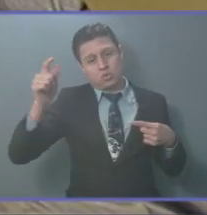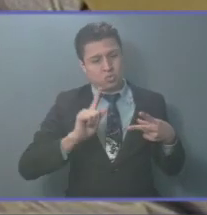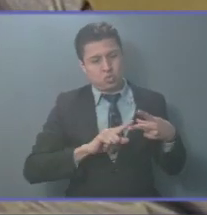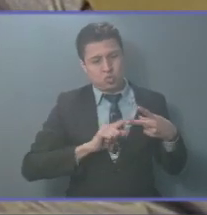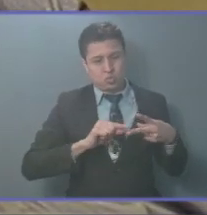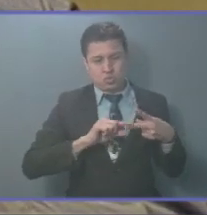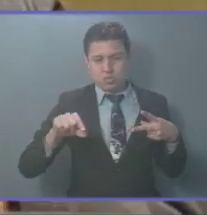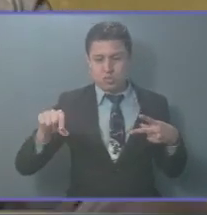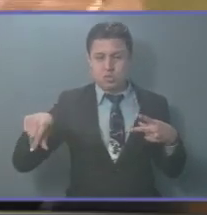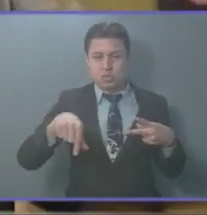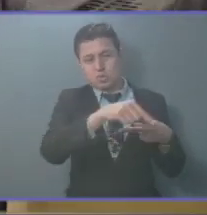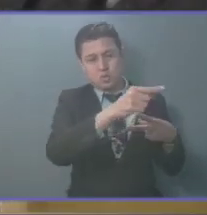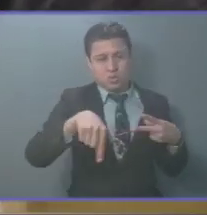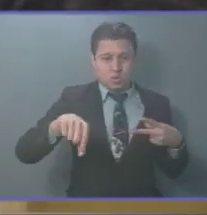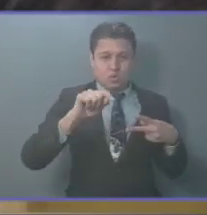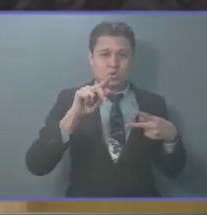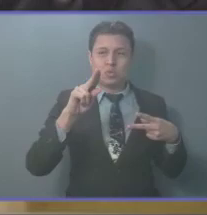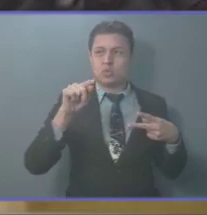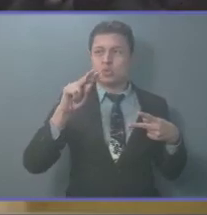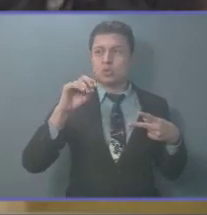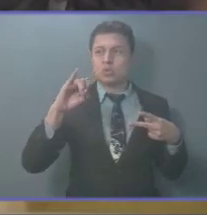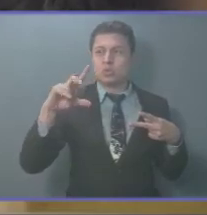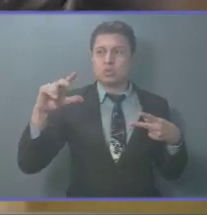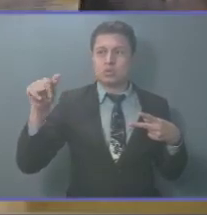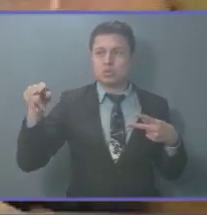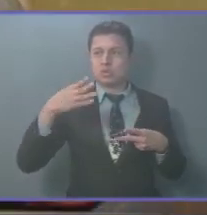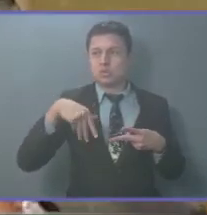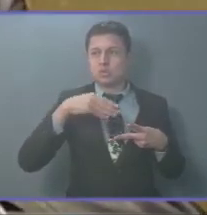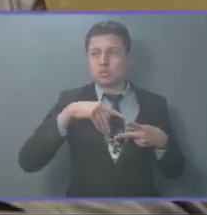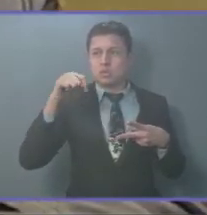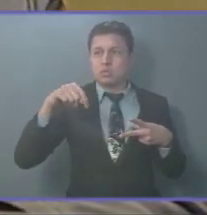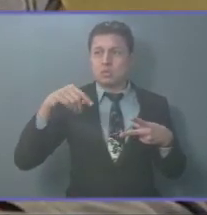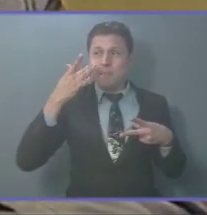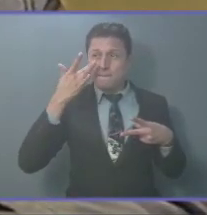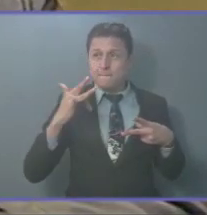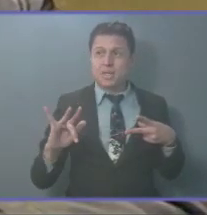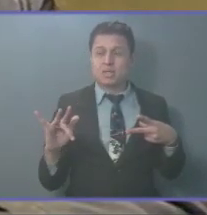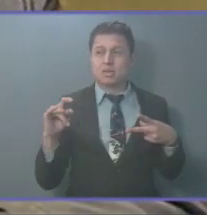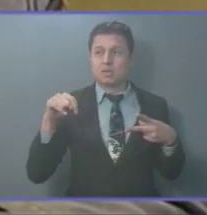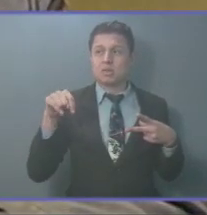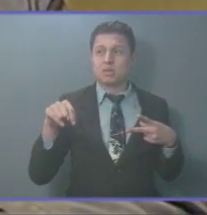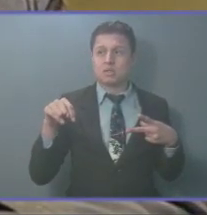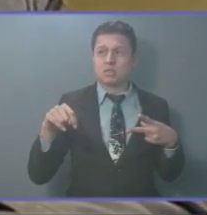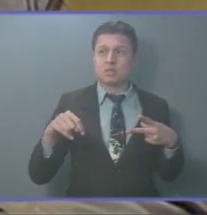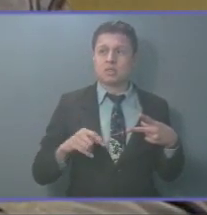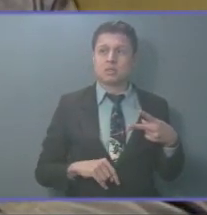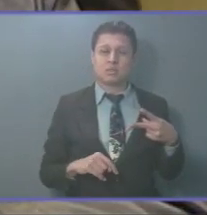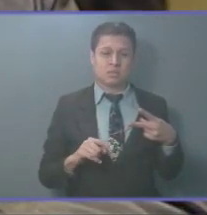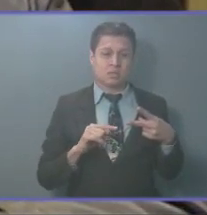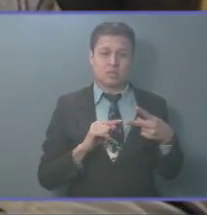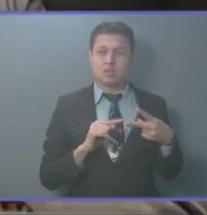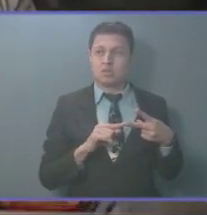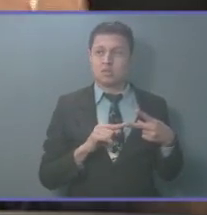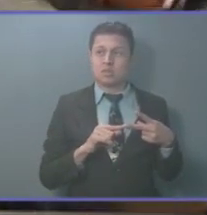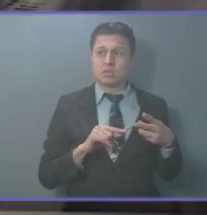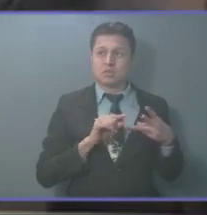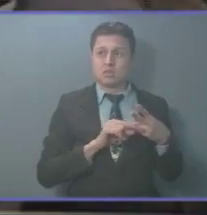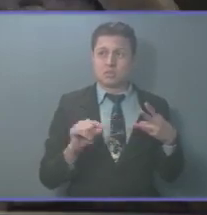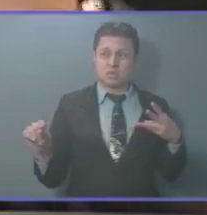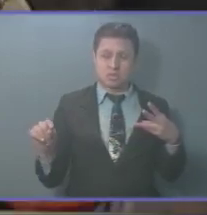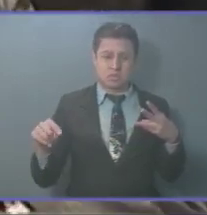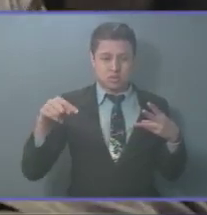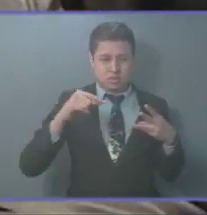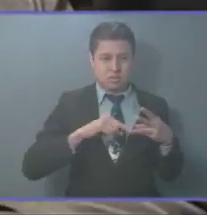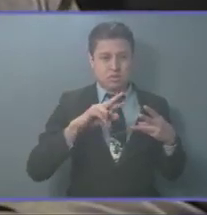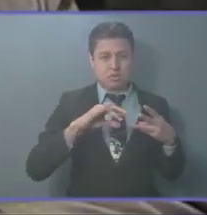del Tutunichapa, que pasa aquí, Metrocentro de hecho está sentado sobre la quebrada del Tutunichapa, y la quebrada del